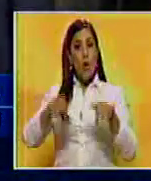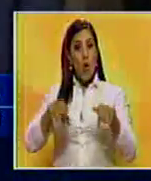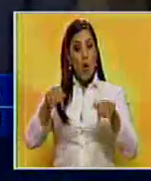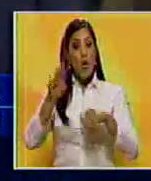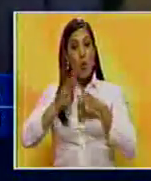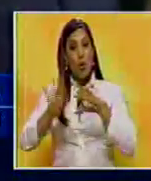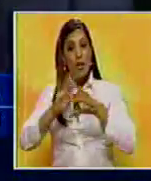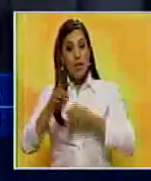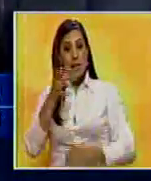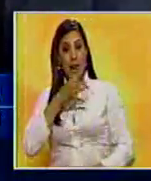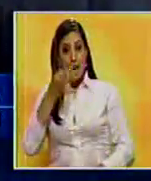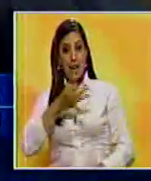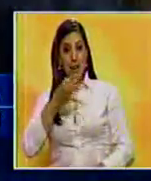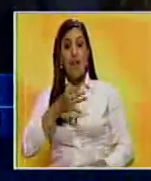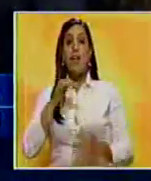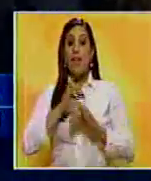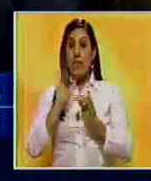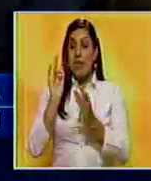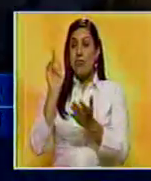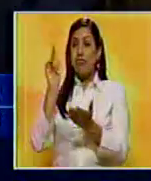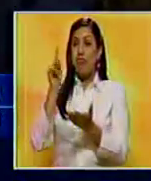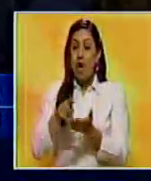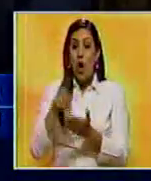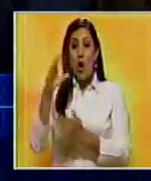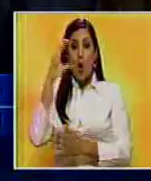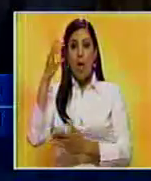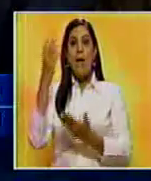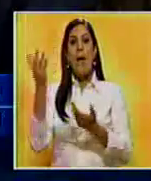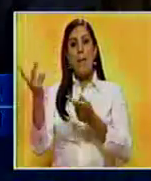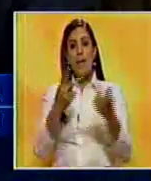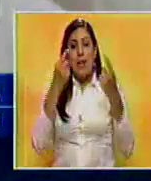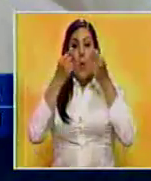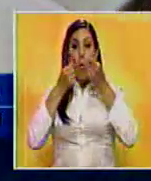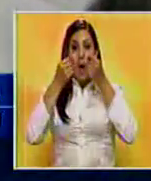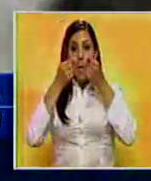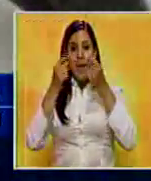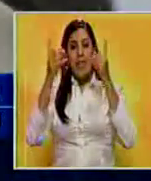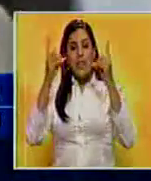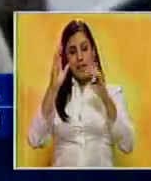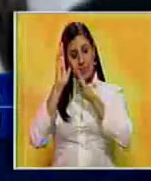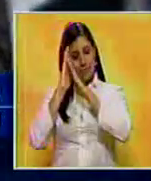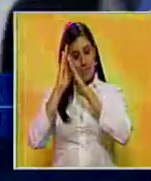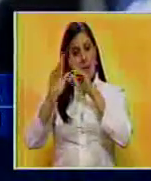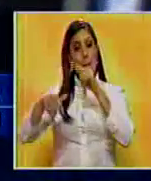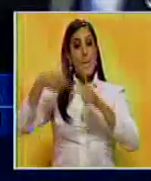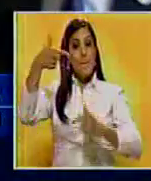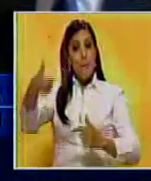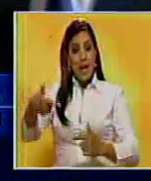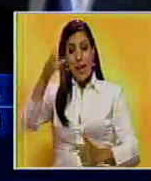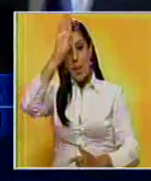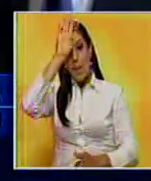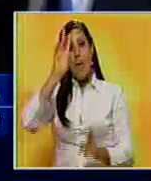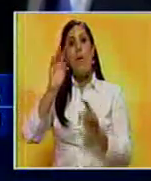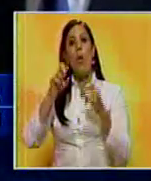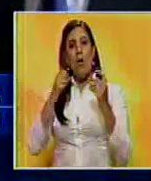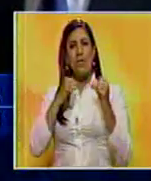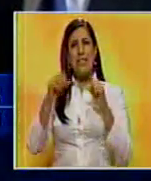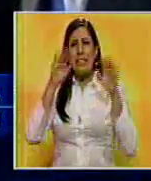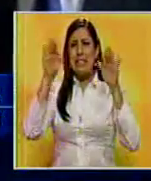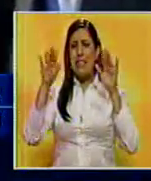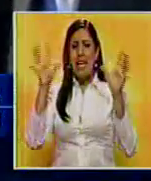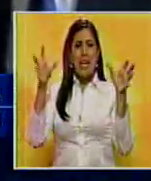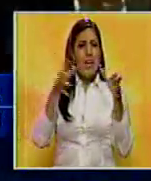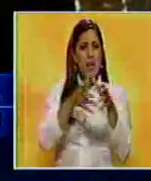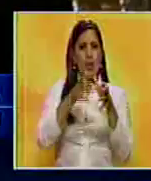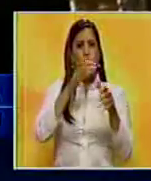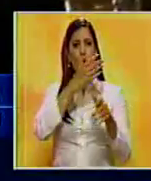en las horas de la tarde. Una vez en Colombia lo recibirá el presidente Juan Manuel Santos. Descansa esta noche. Mañana el Papa tiene una agenda muy apretada. Se